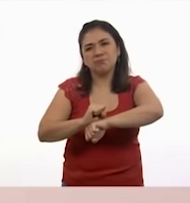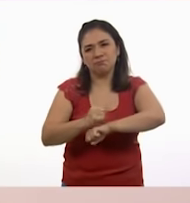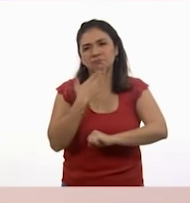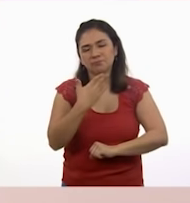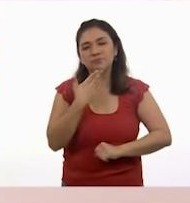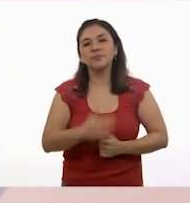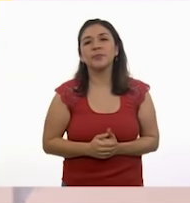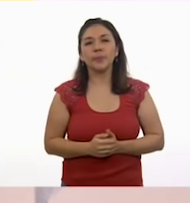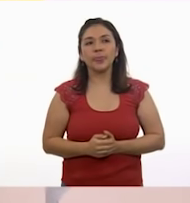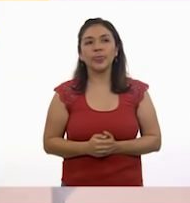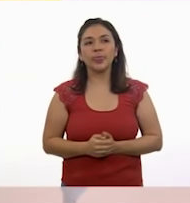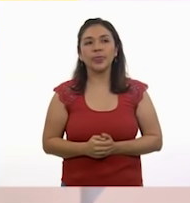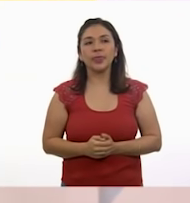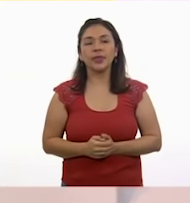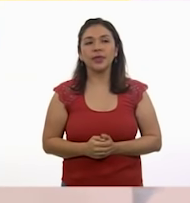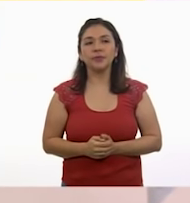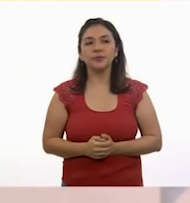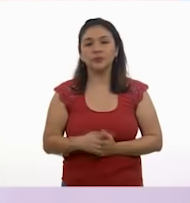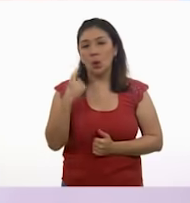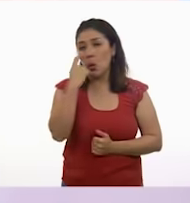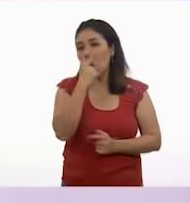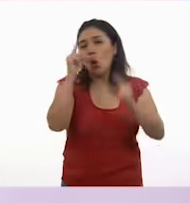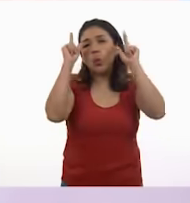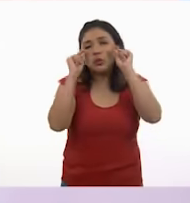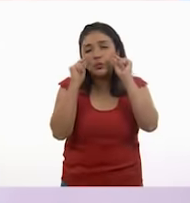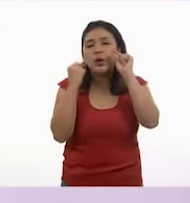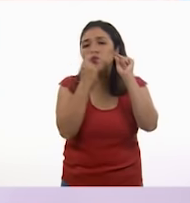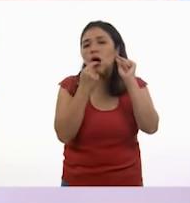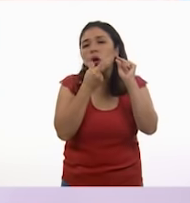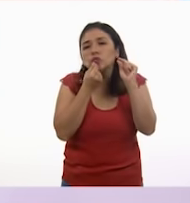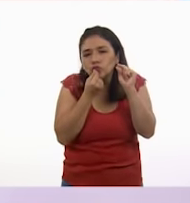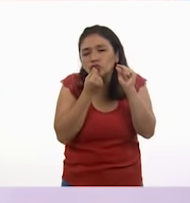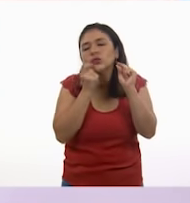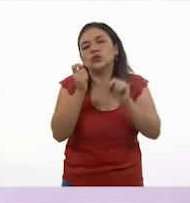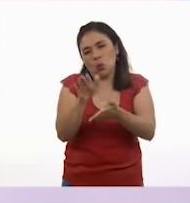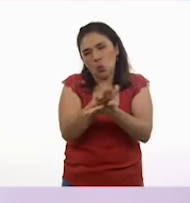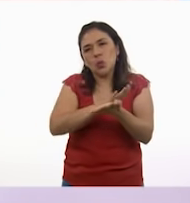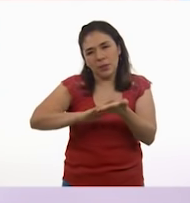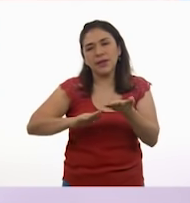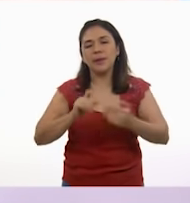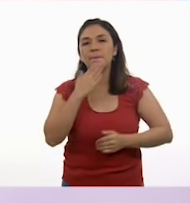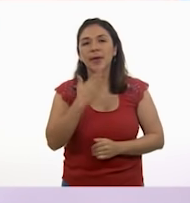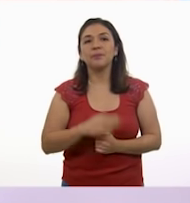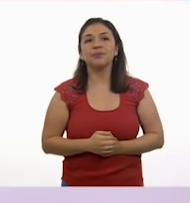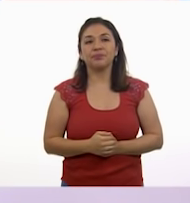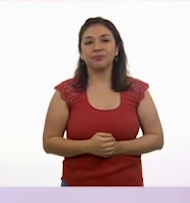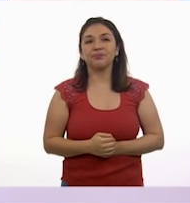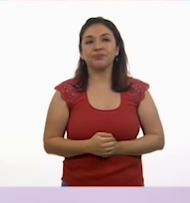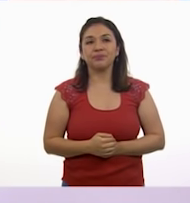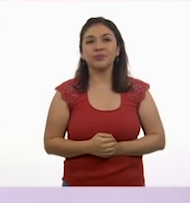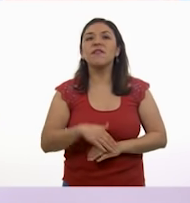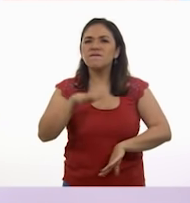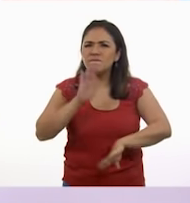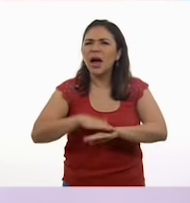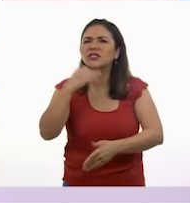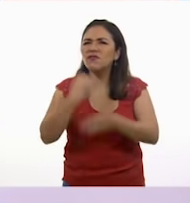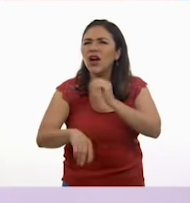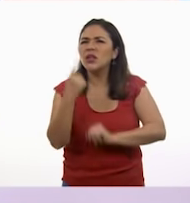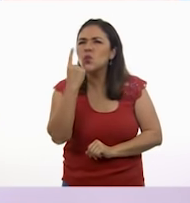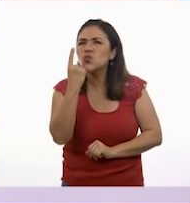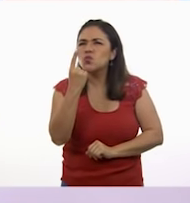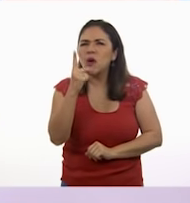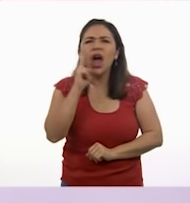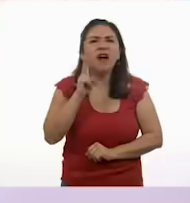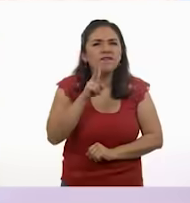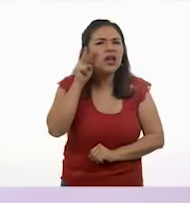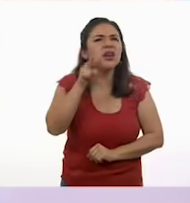boca pequeña humildad y ojos pequeños y ojos pequeños también es humildad y hasta ahí no nos falta una más de celulares por ahí